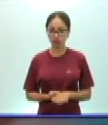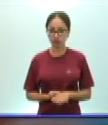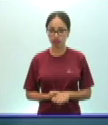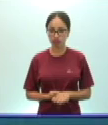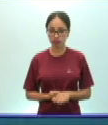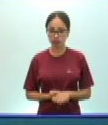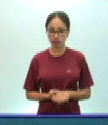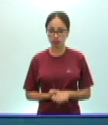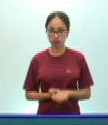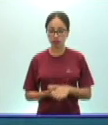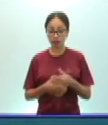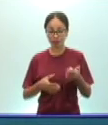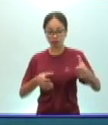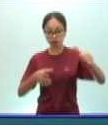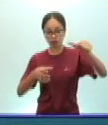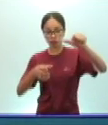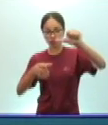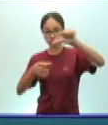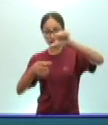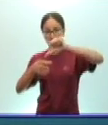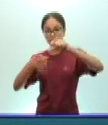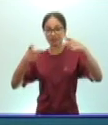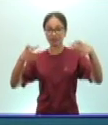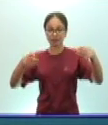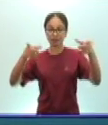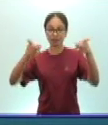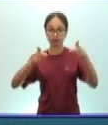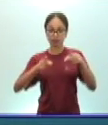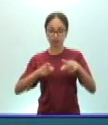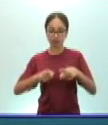Y volcamos la mezcla en la ampolla de decantación.